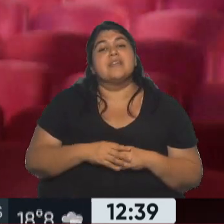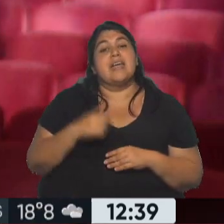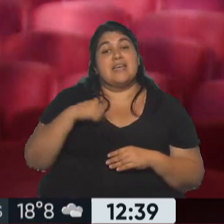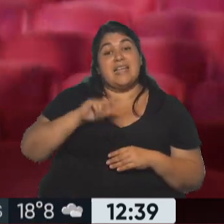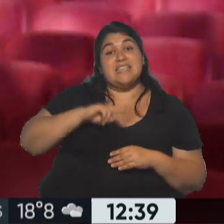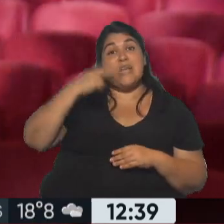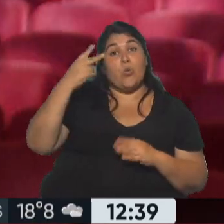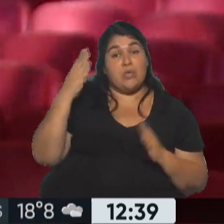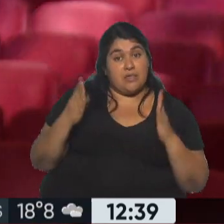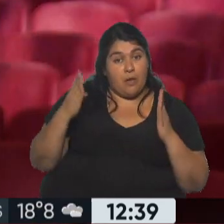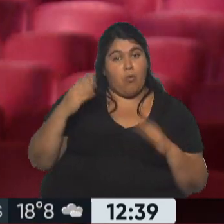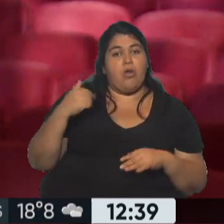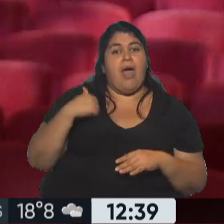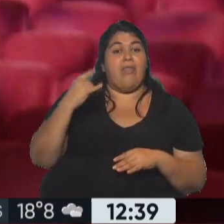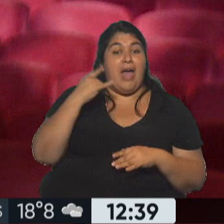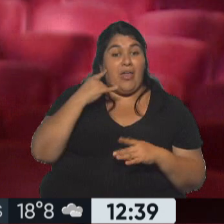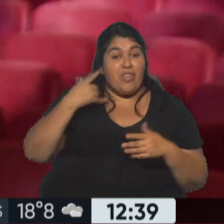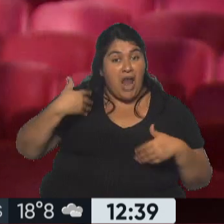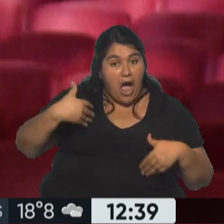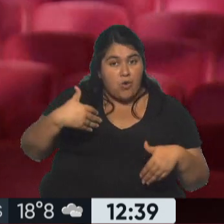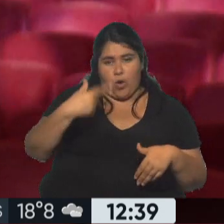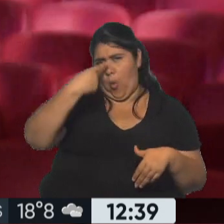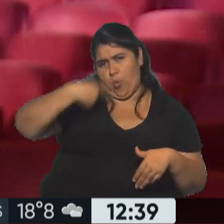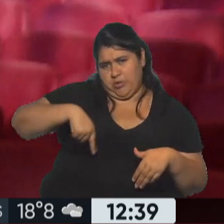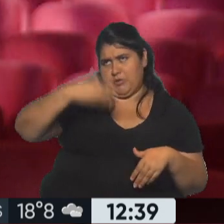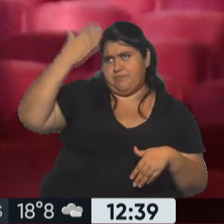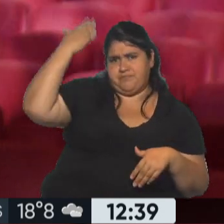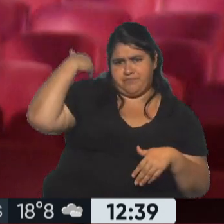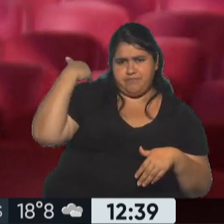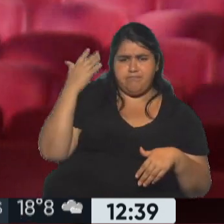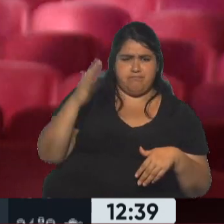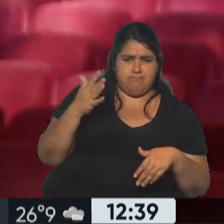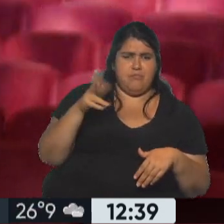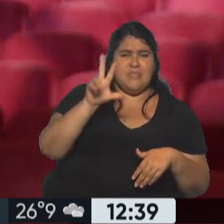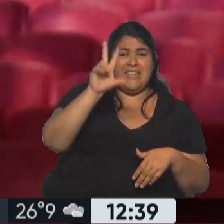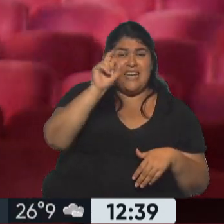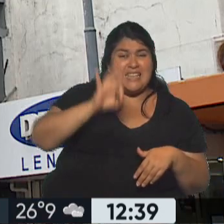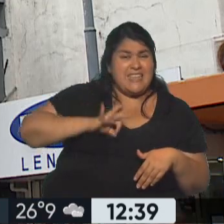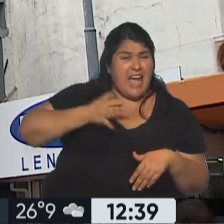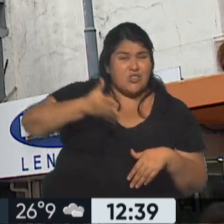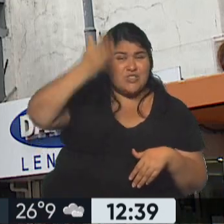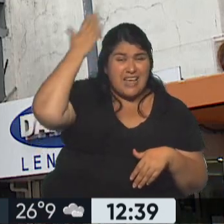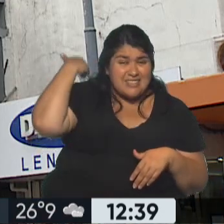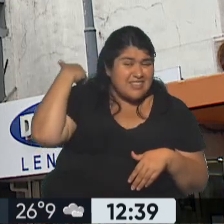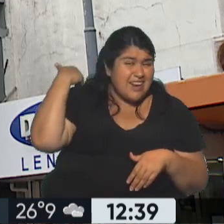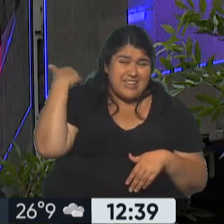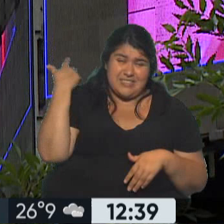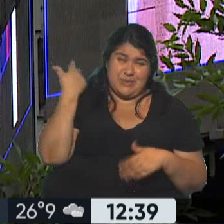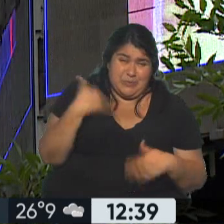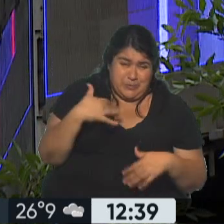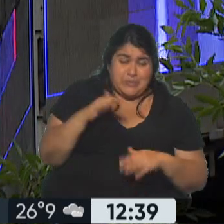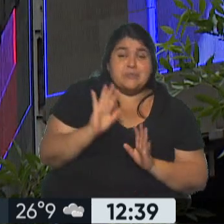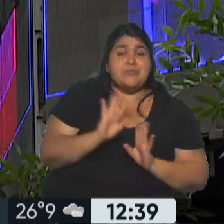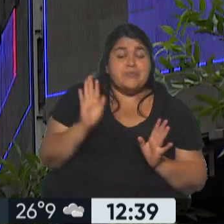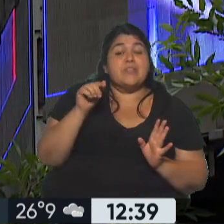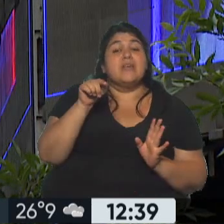segunda temporada de Drácula. O sea, la última temporada fue hace 30 años atrás. O sea, un montón. Y me